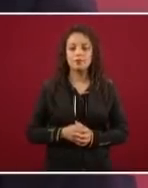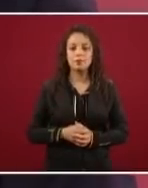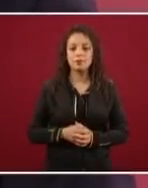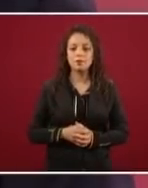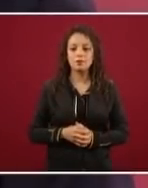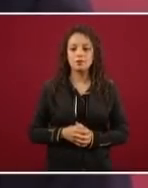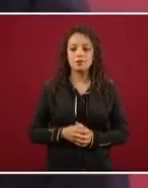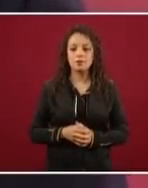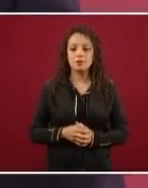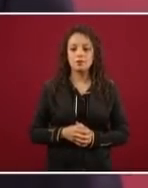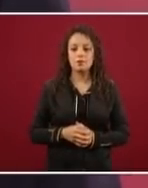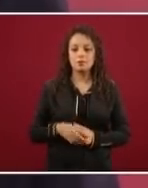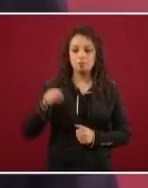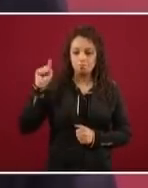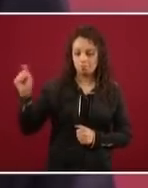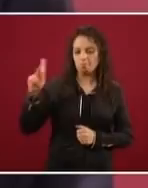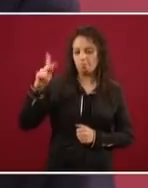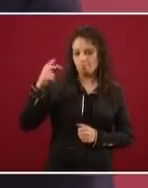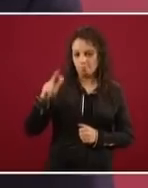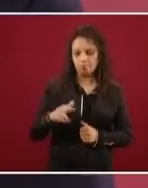el poder ejecutivo